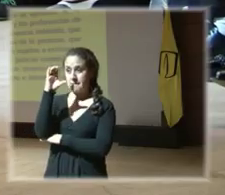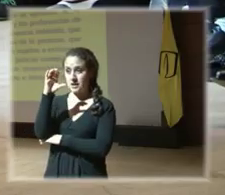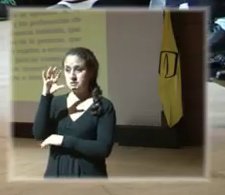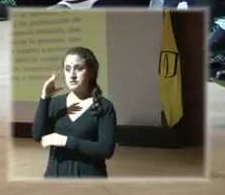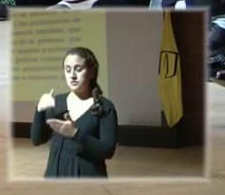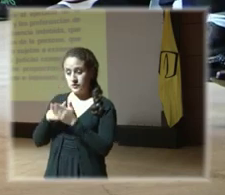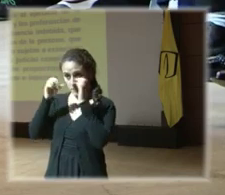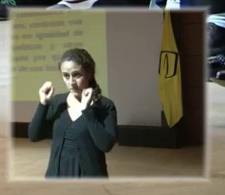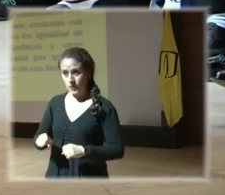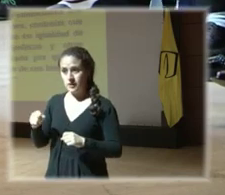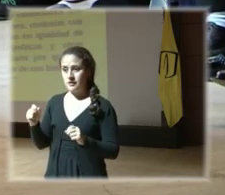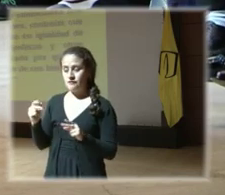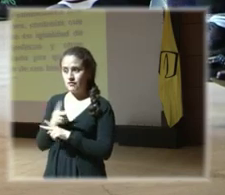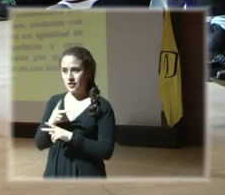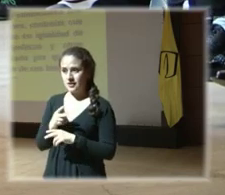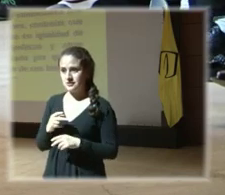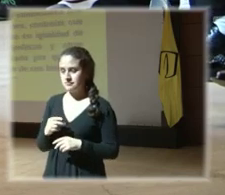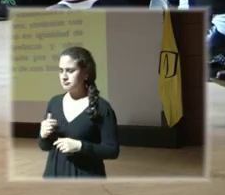¿Cuál violación?